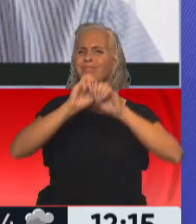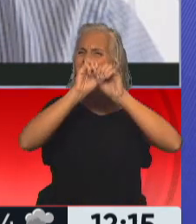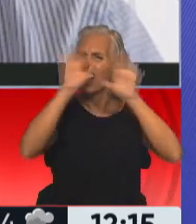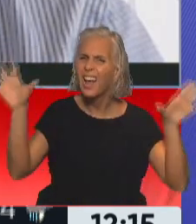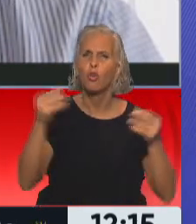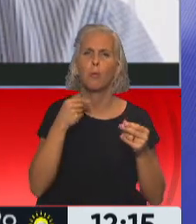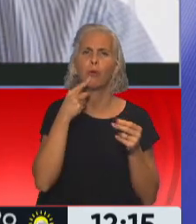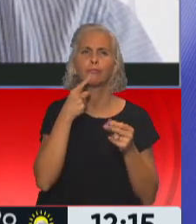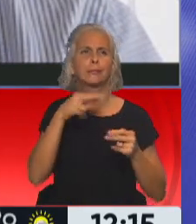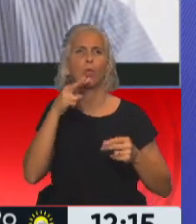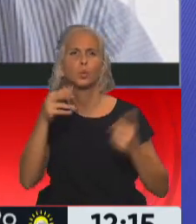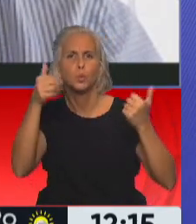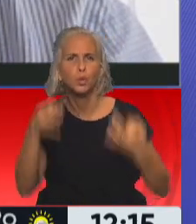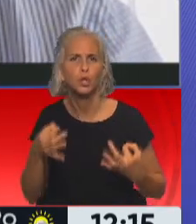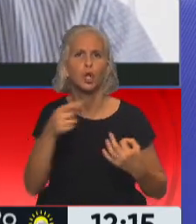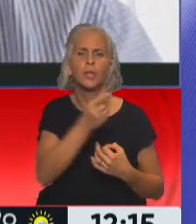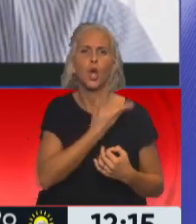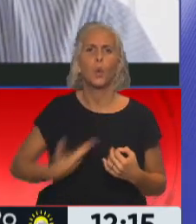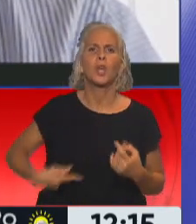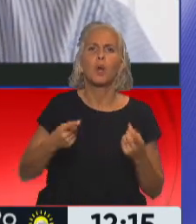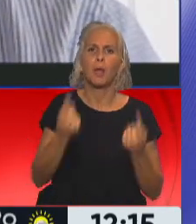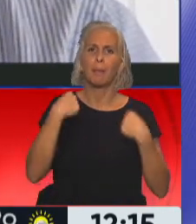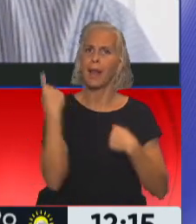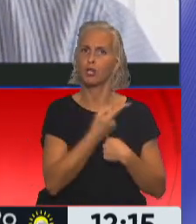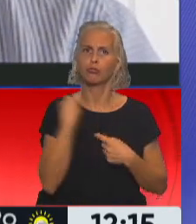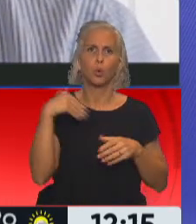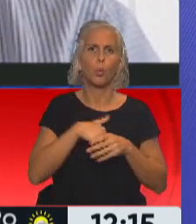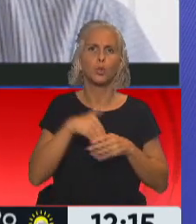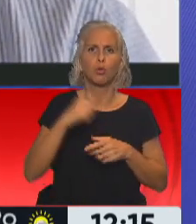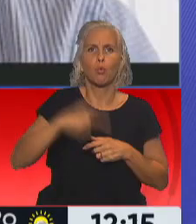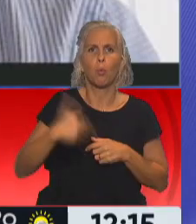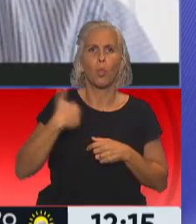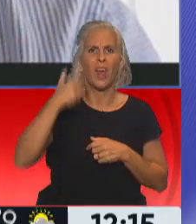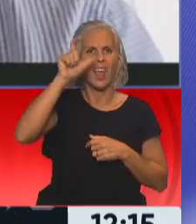medidas que ha tomado el gobierno en el bolsillo de los argentinos? ¿Hay alguna implicancia?